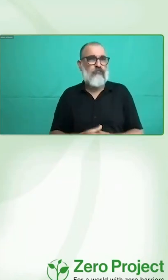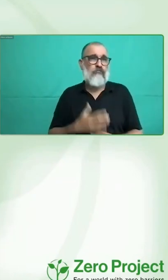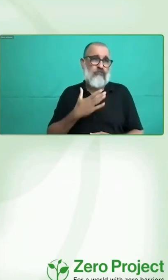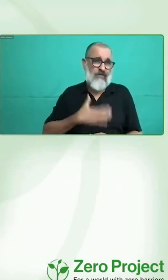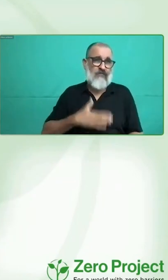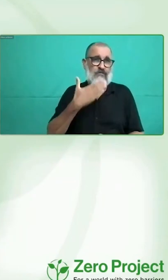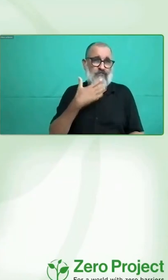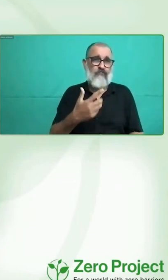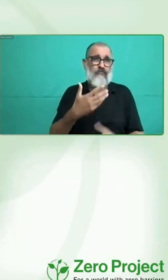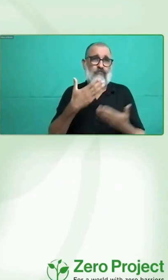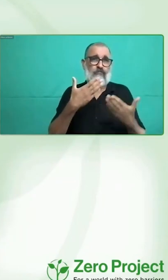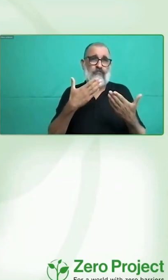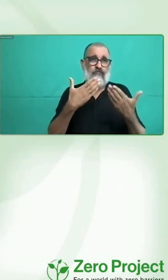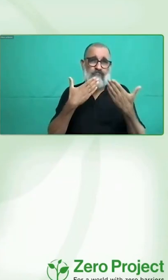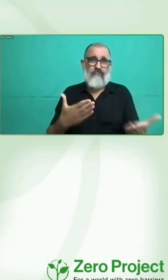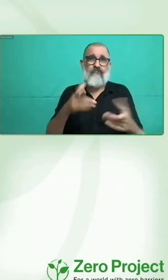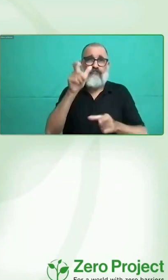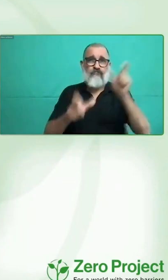esto. Muchas gracias.